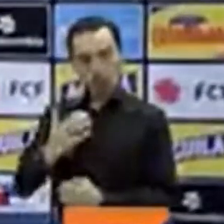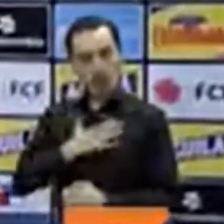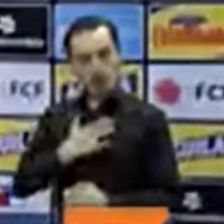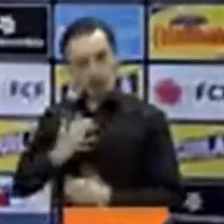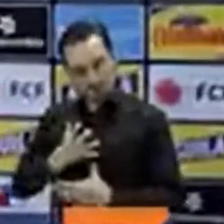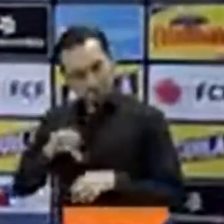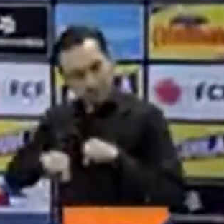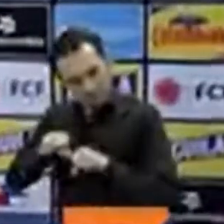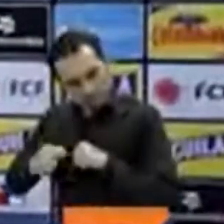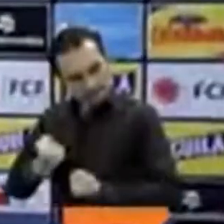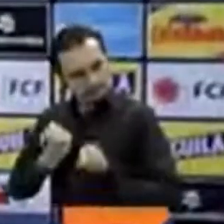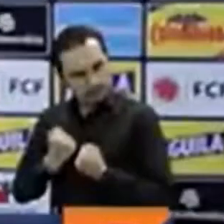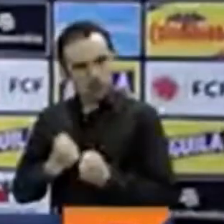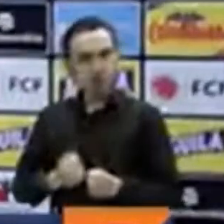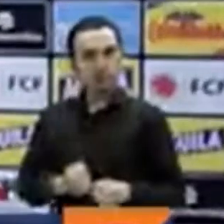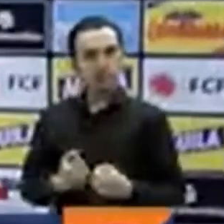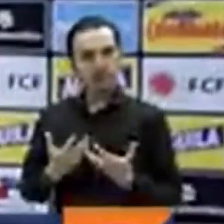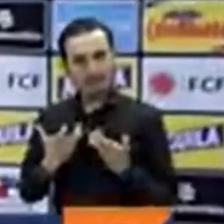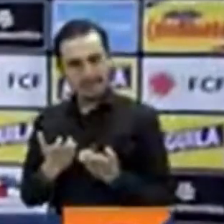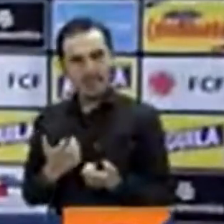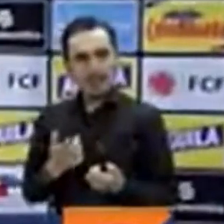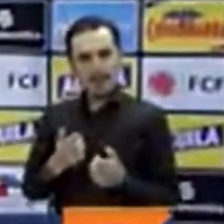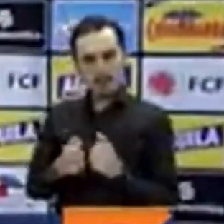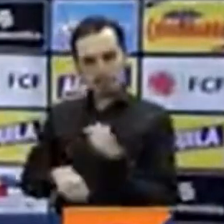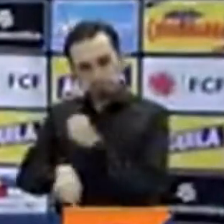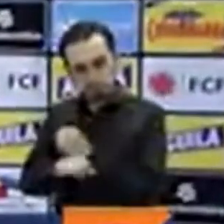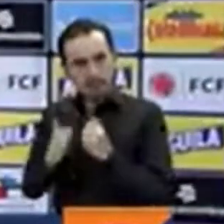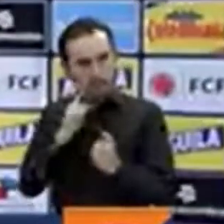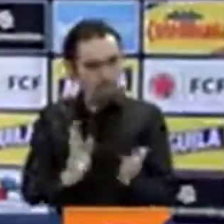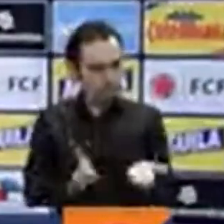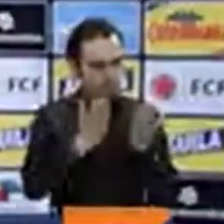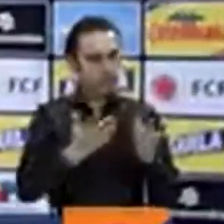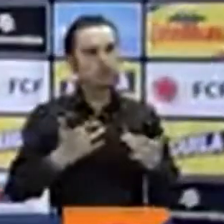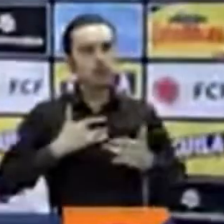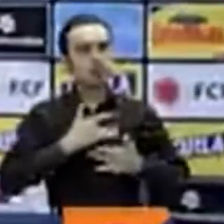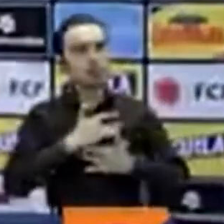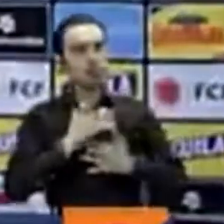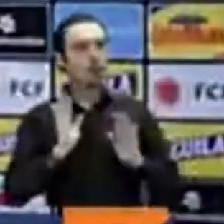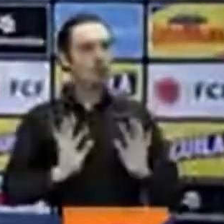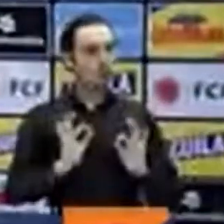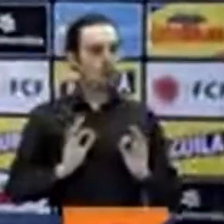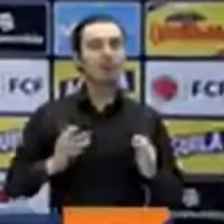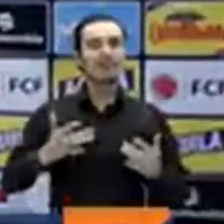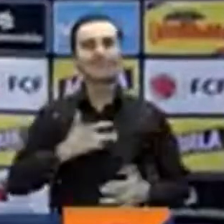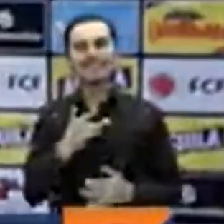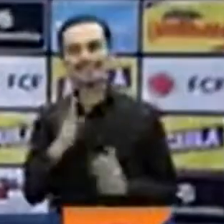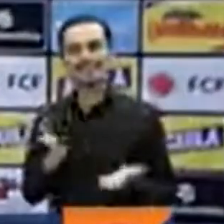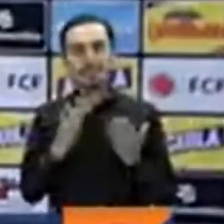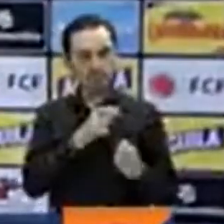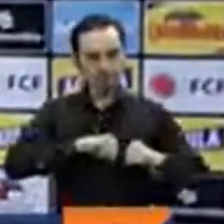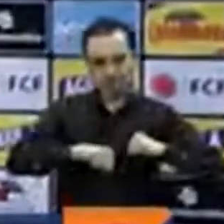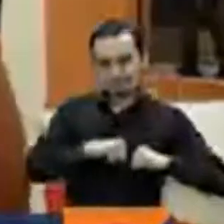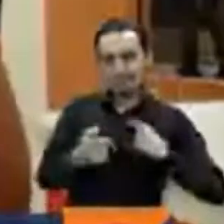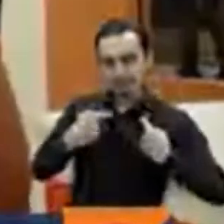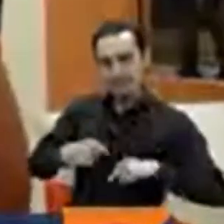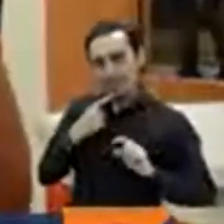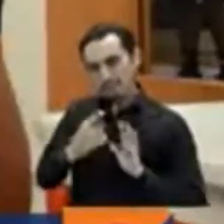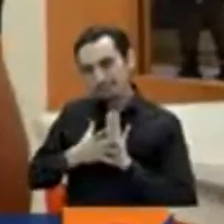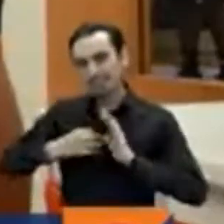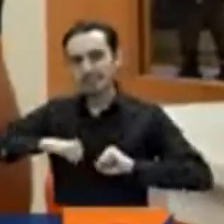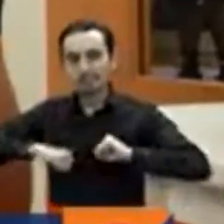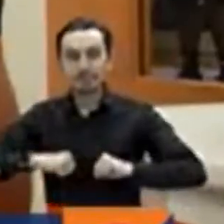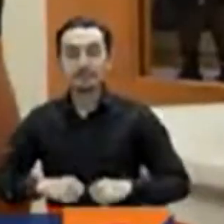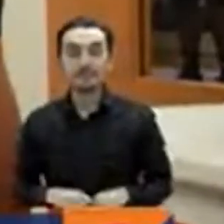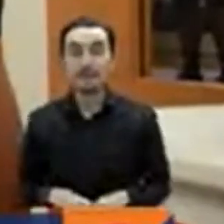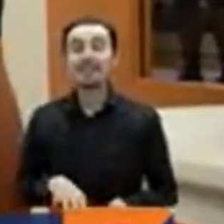venir a la selección, ayudarlo en lo futbolístico para que se sientan cómodos y nos puedan dar lo mejor para el equipo. Colombia